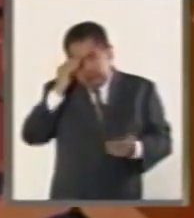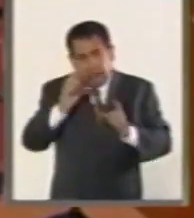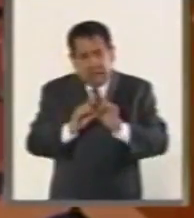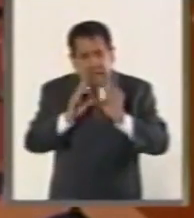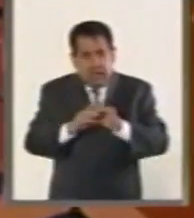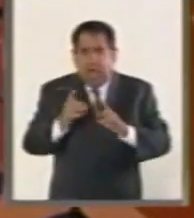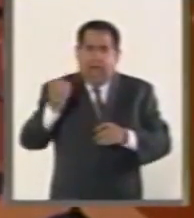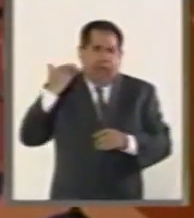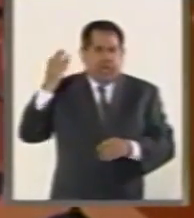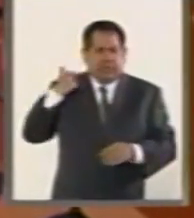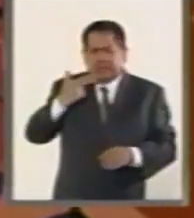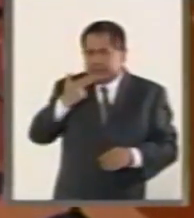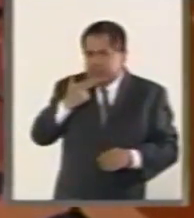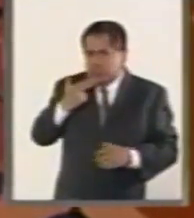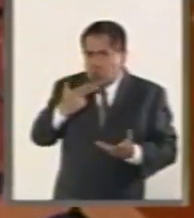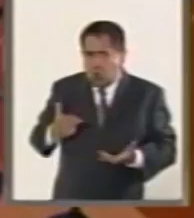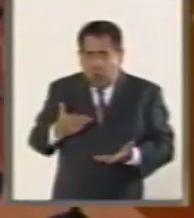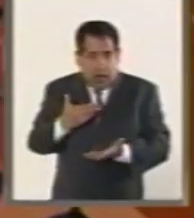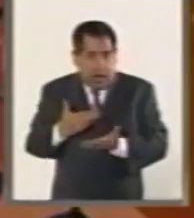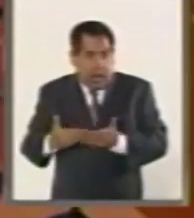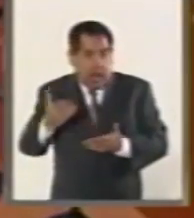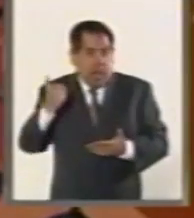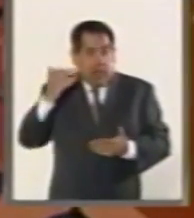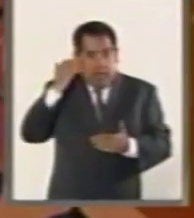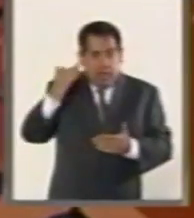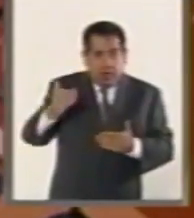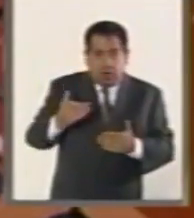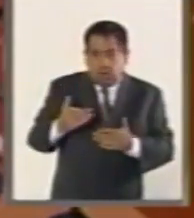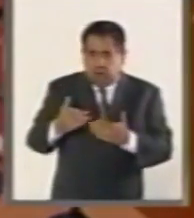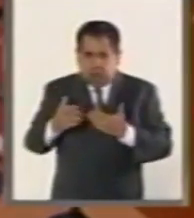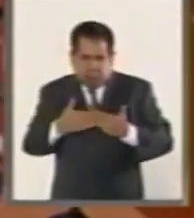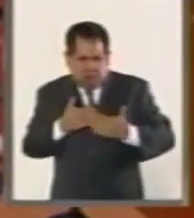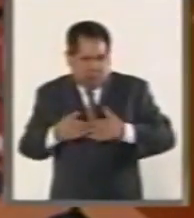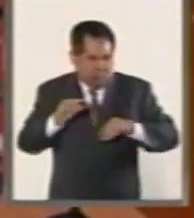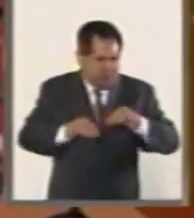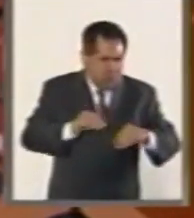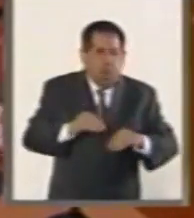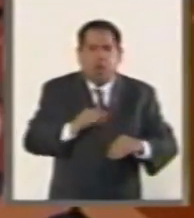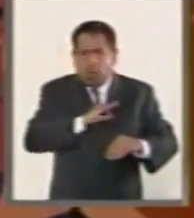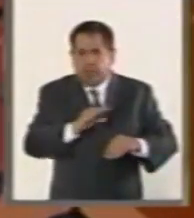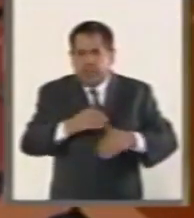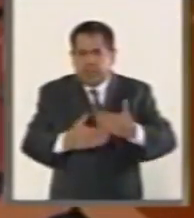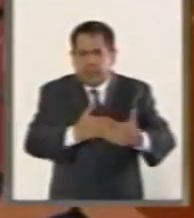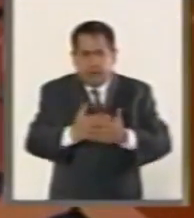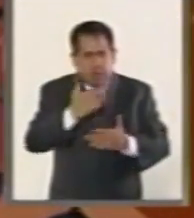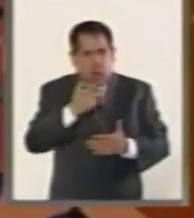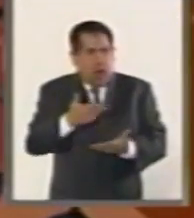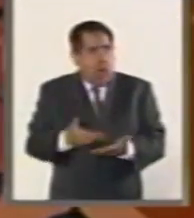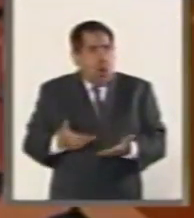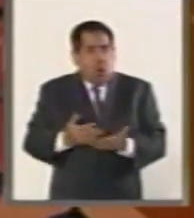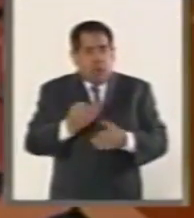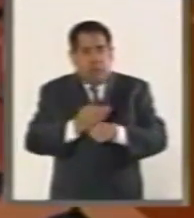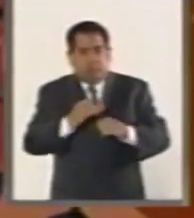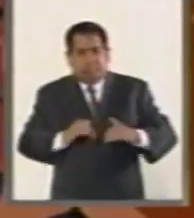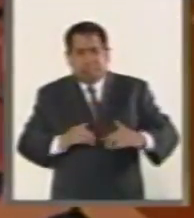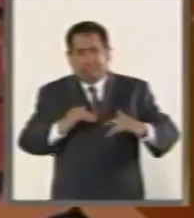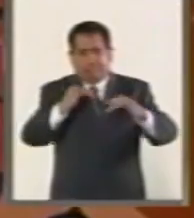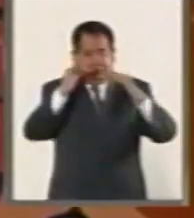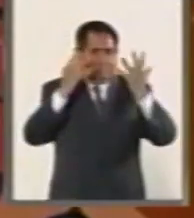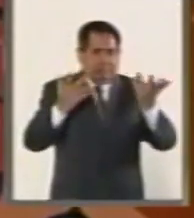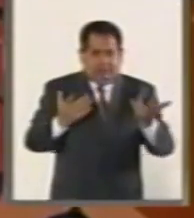muy eficaz y que su renovación, su modernización permitió llegar a estos niveles que ahora se